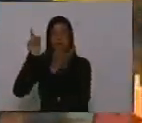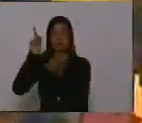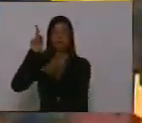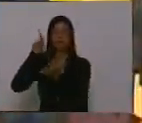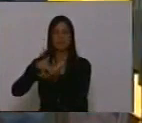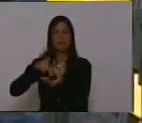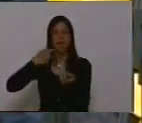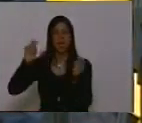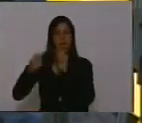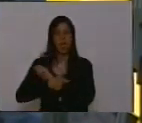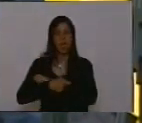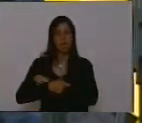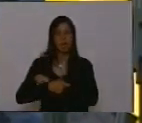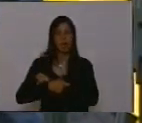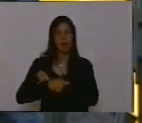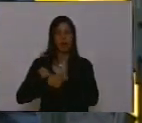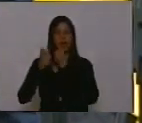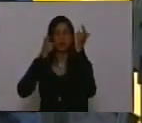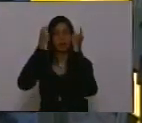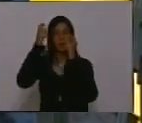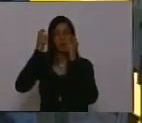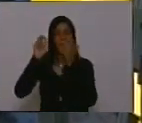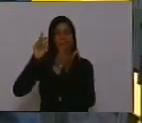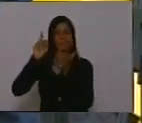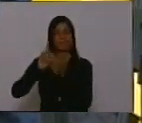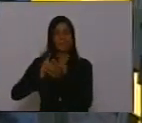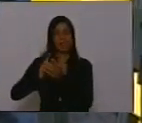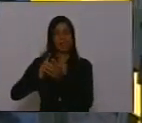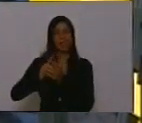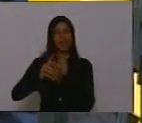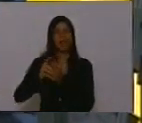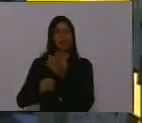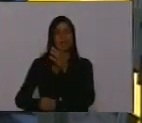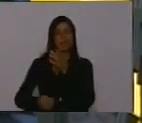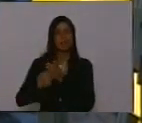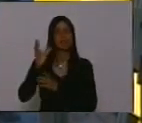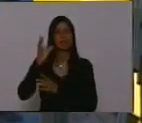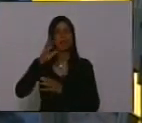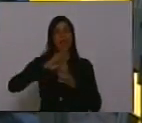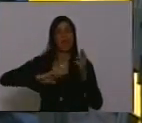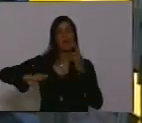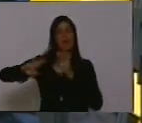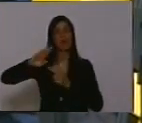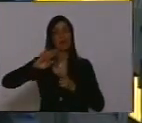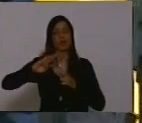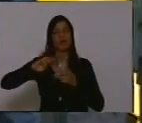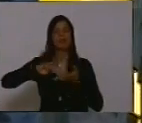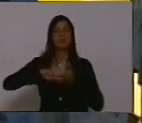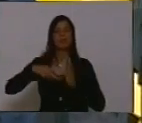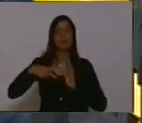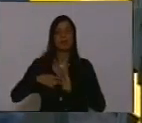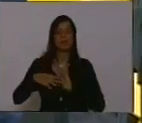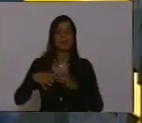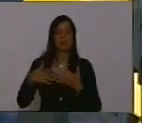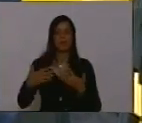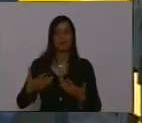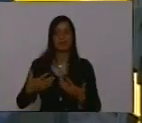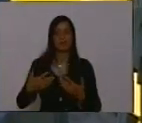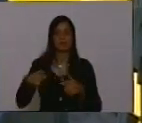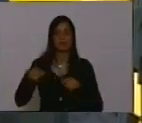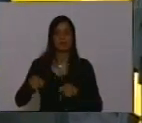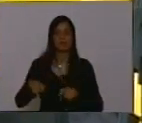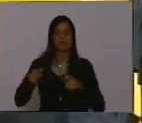hablar de quinta república, hablar de revolución bolivariana, es hablar sin duda hablar